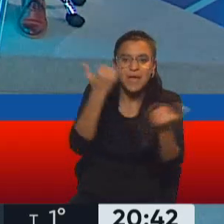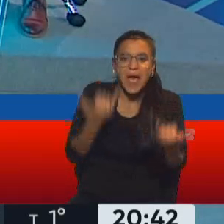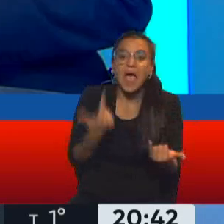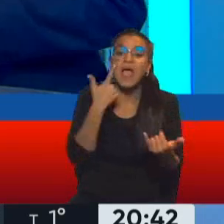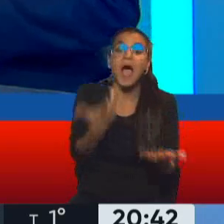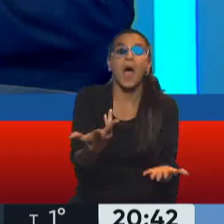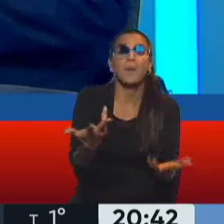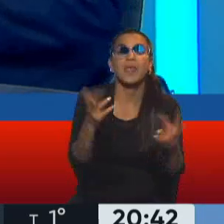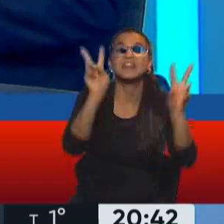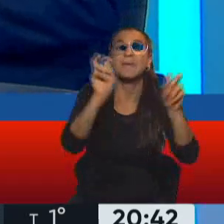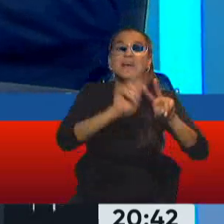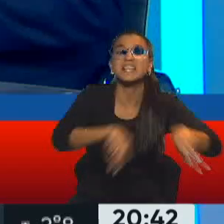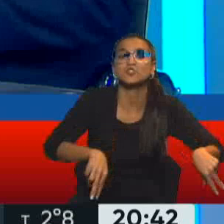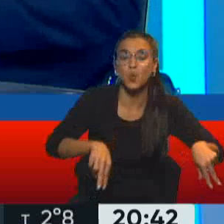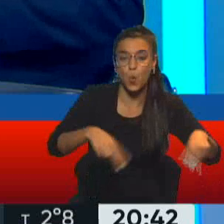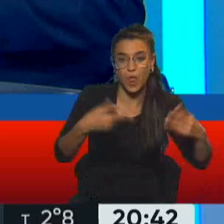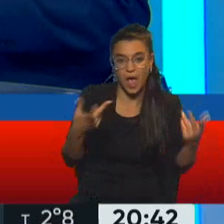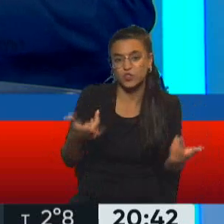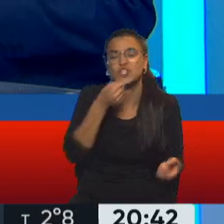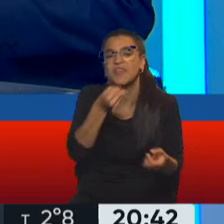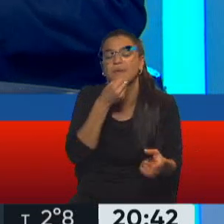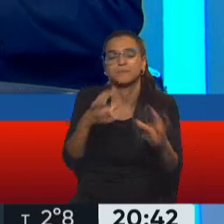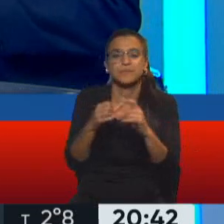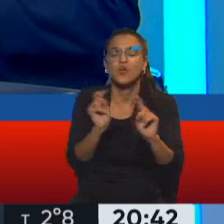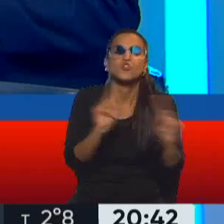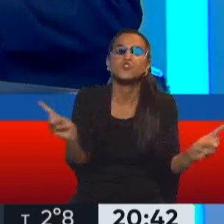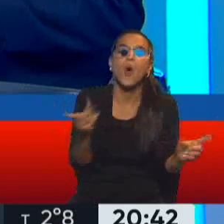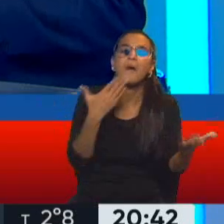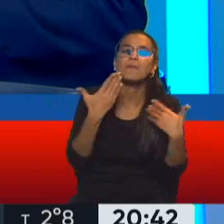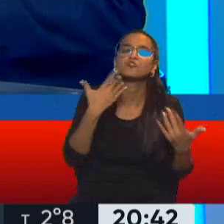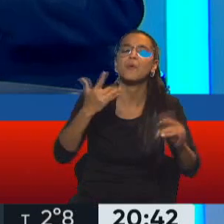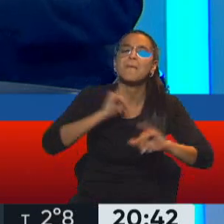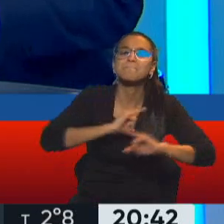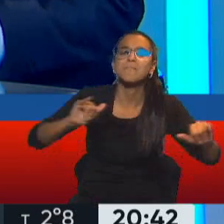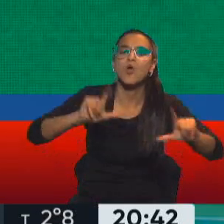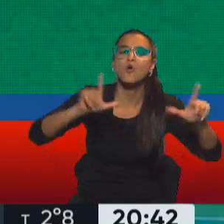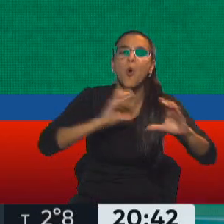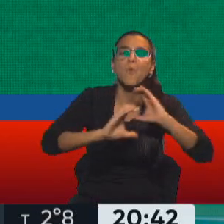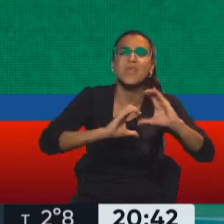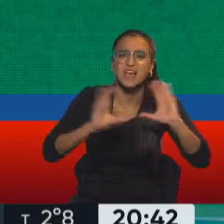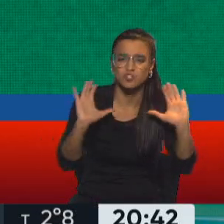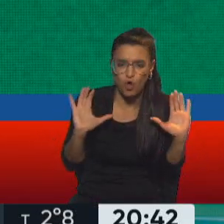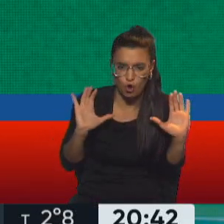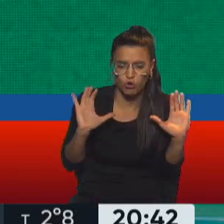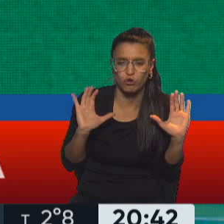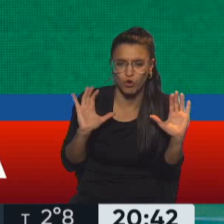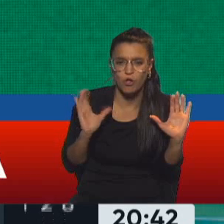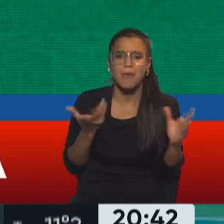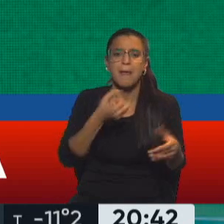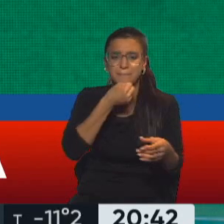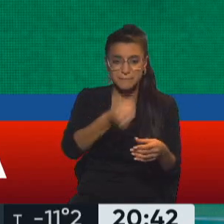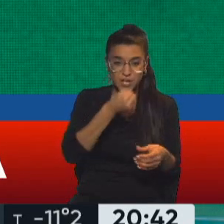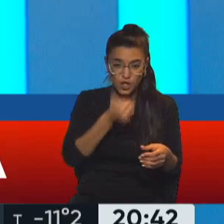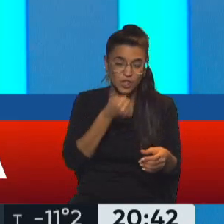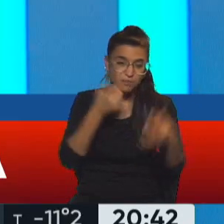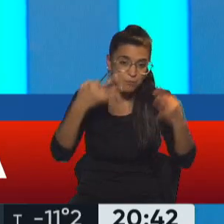mesa el tema de la censura y anula Pero cualquier ¿hay que tipo hablar de debate. periodismo Pero o digo- hay que hablar de medios de comunicación? Digo, de medios de comunicación con periodistas que no